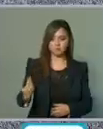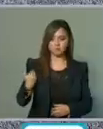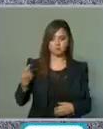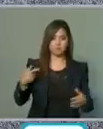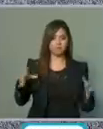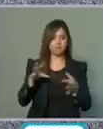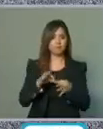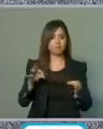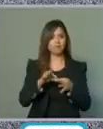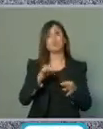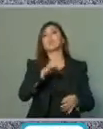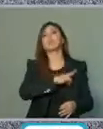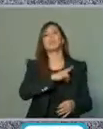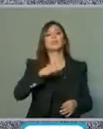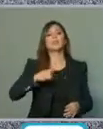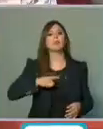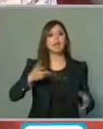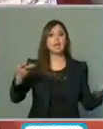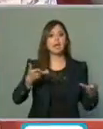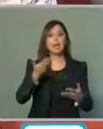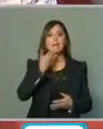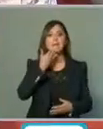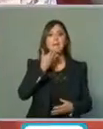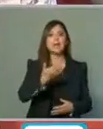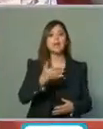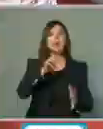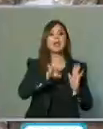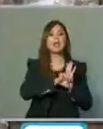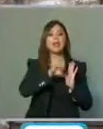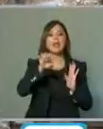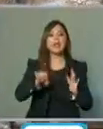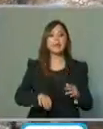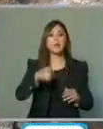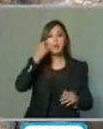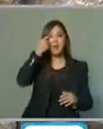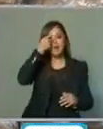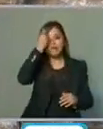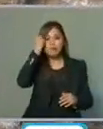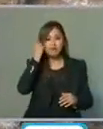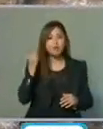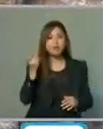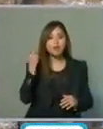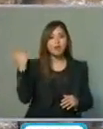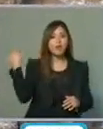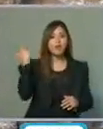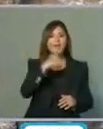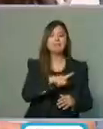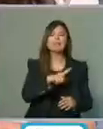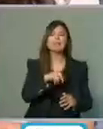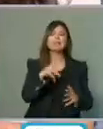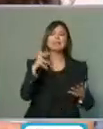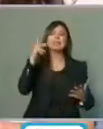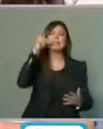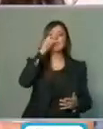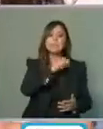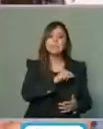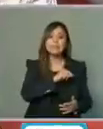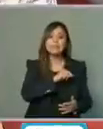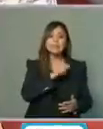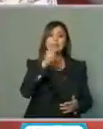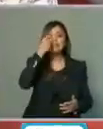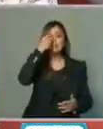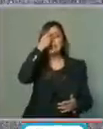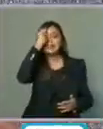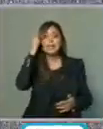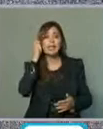el buen diseño de la ceja. Claro, porque si te Que la hacen conoce- chueca. Híjole. No, bueno, imagínate, si hacemos una ceja chueca, la vas